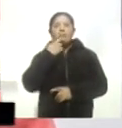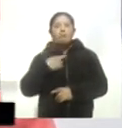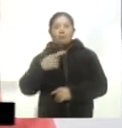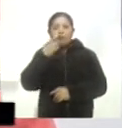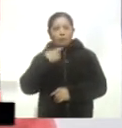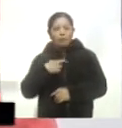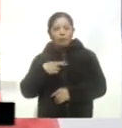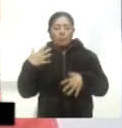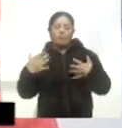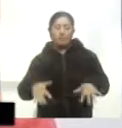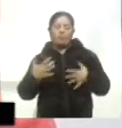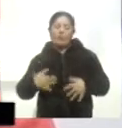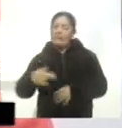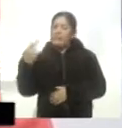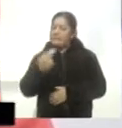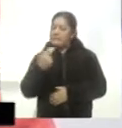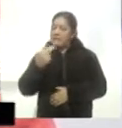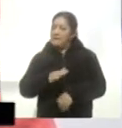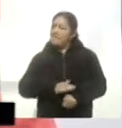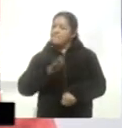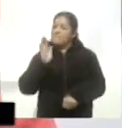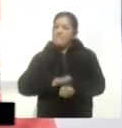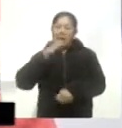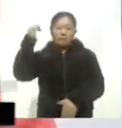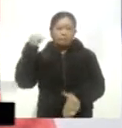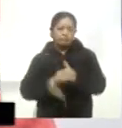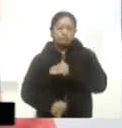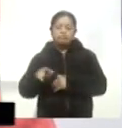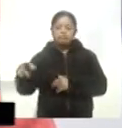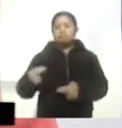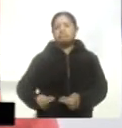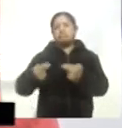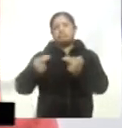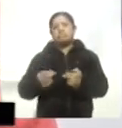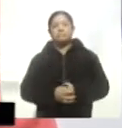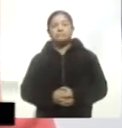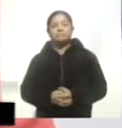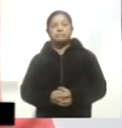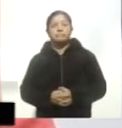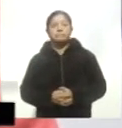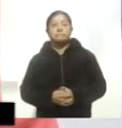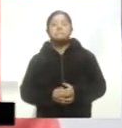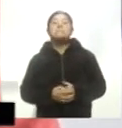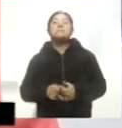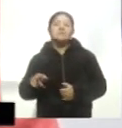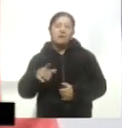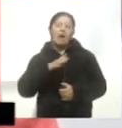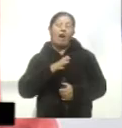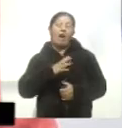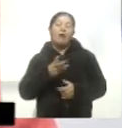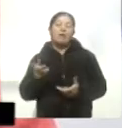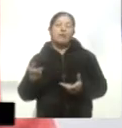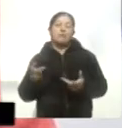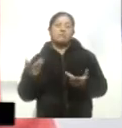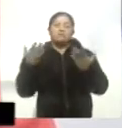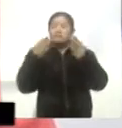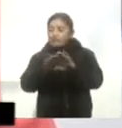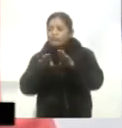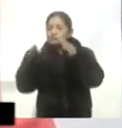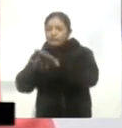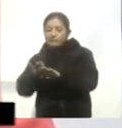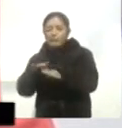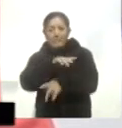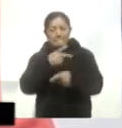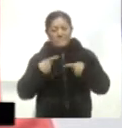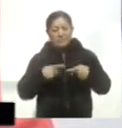vamos a tener que restringir más los negocios y va a existir desempleo, va a existir una afectación